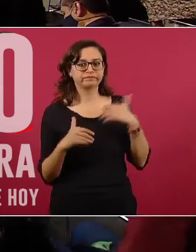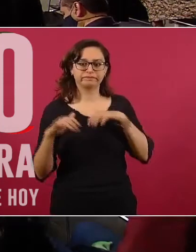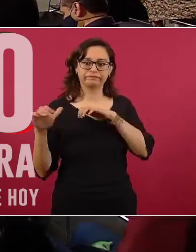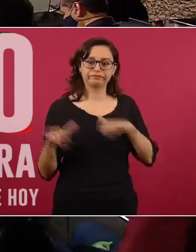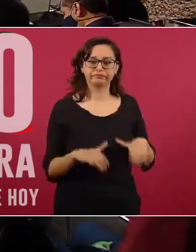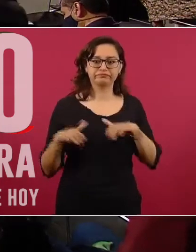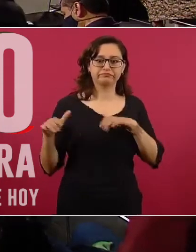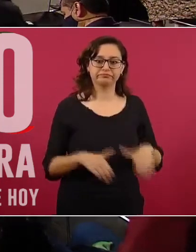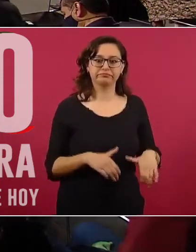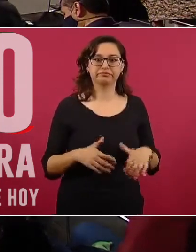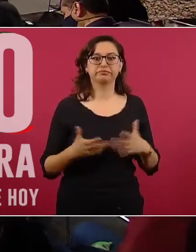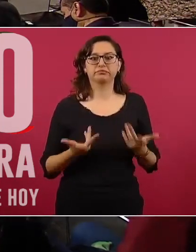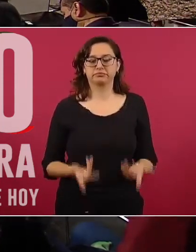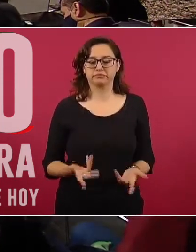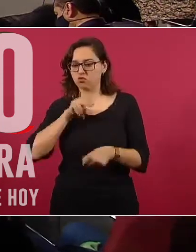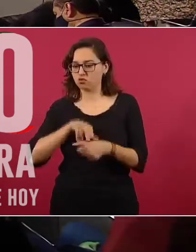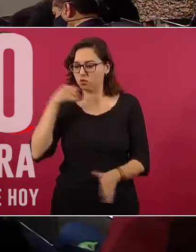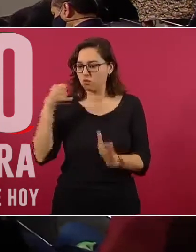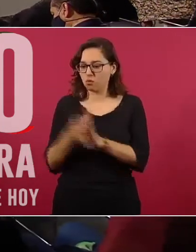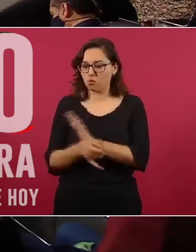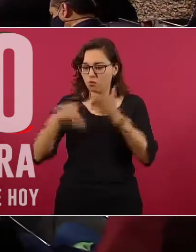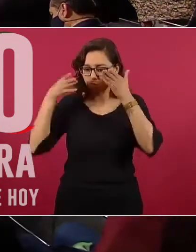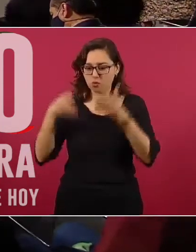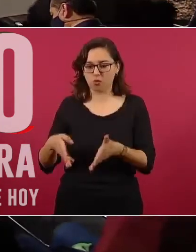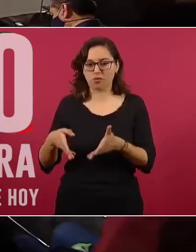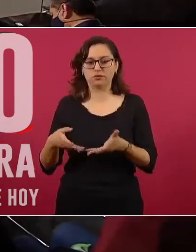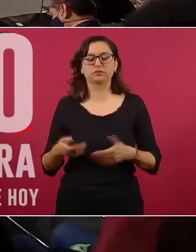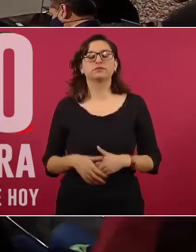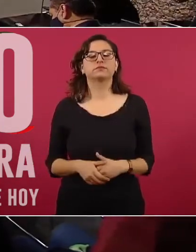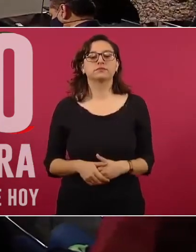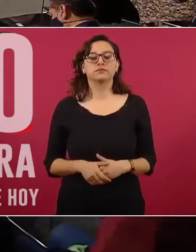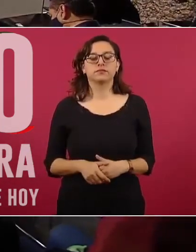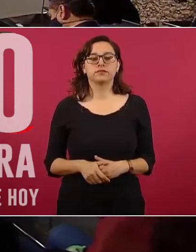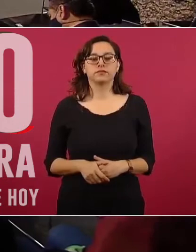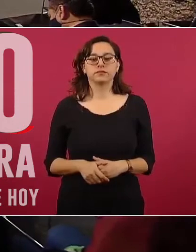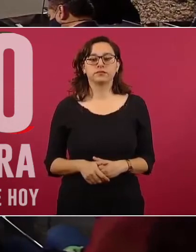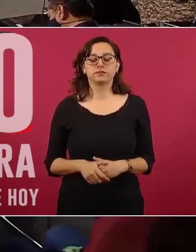necesitamos y todos los especialistas. Si regresamos